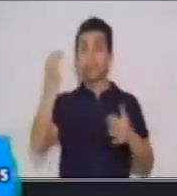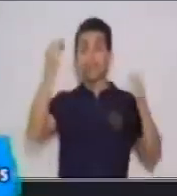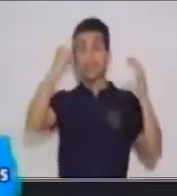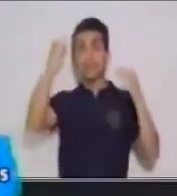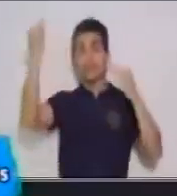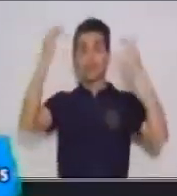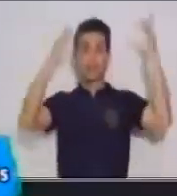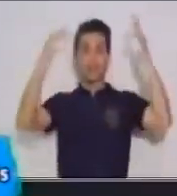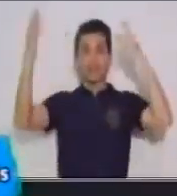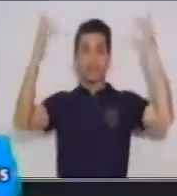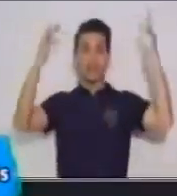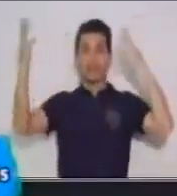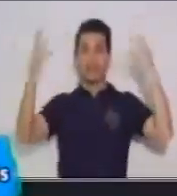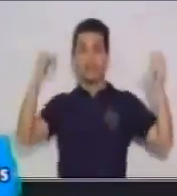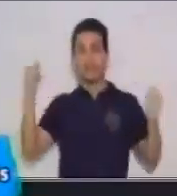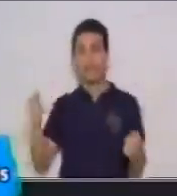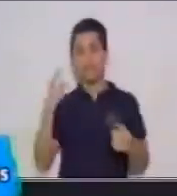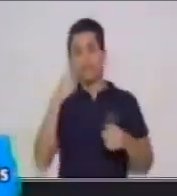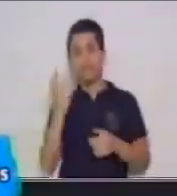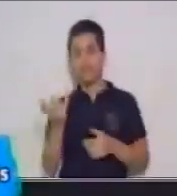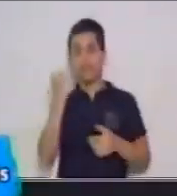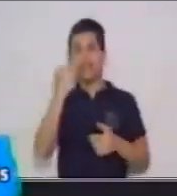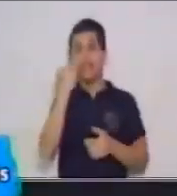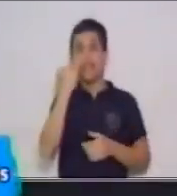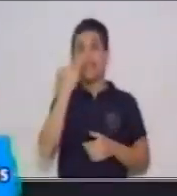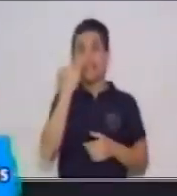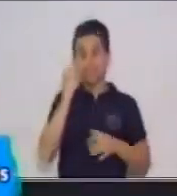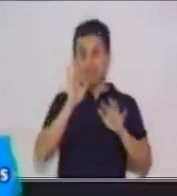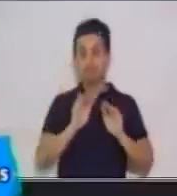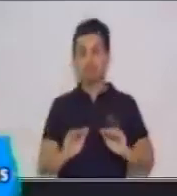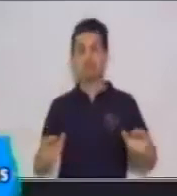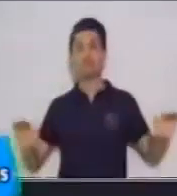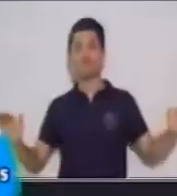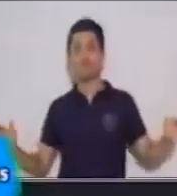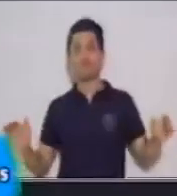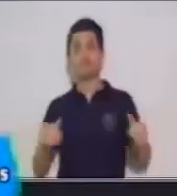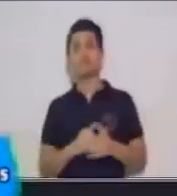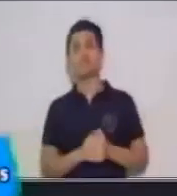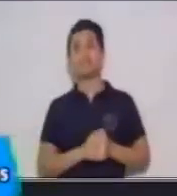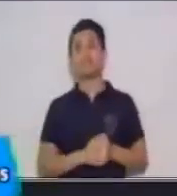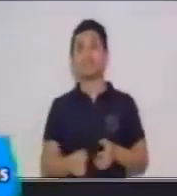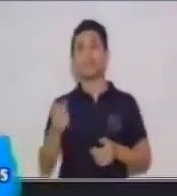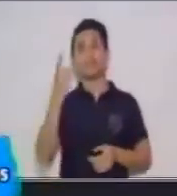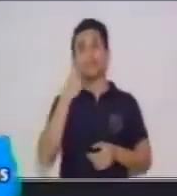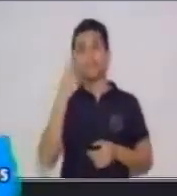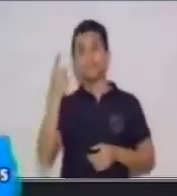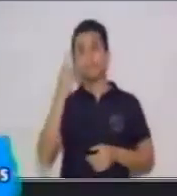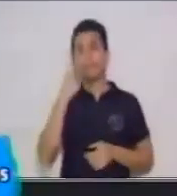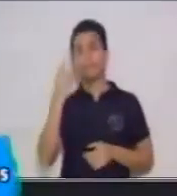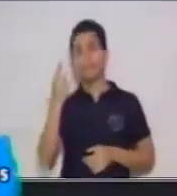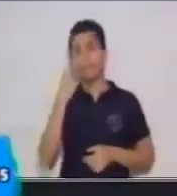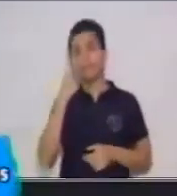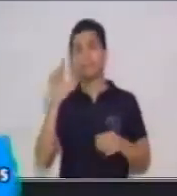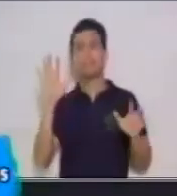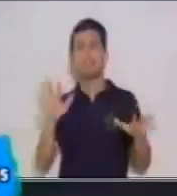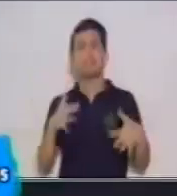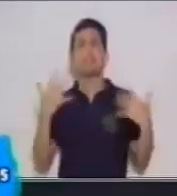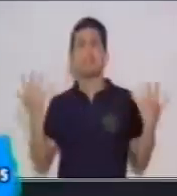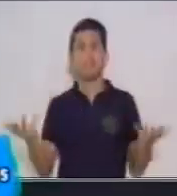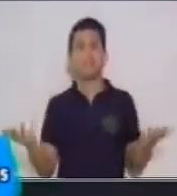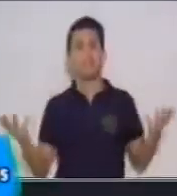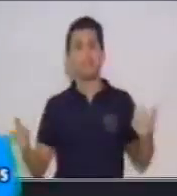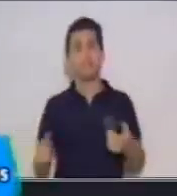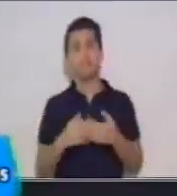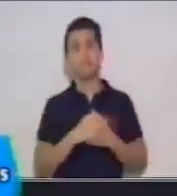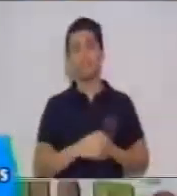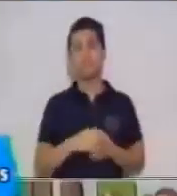una insólita inquietud, una infancia sin matar. Sí, sí, muy bien. Veo, veo, ¿qué